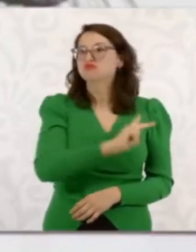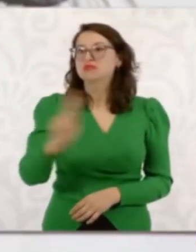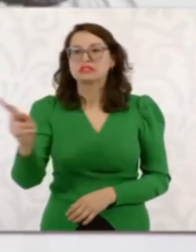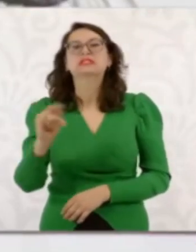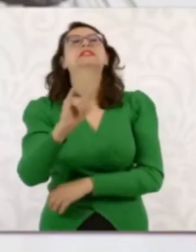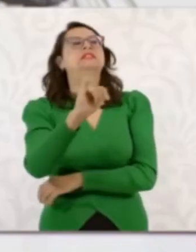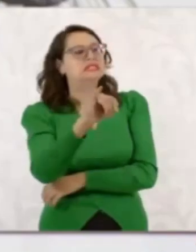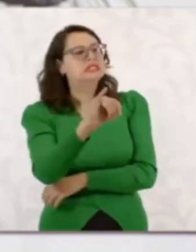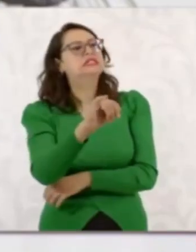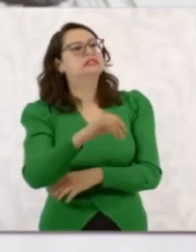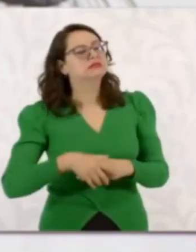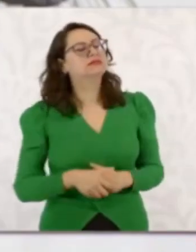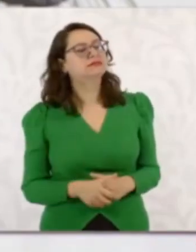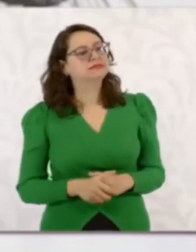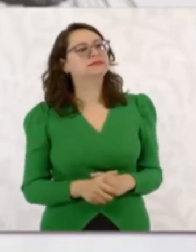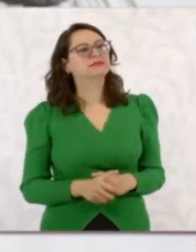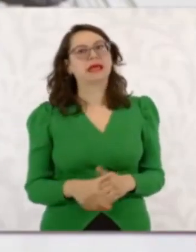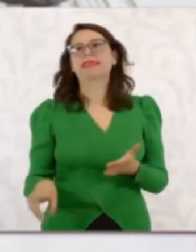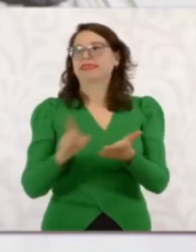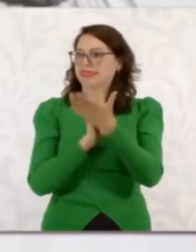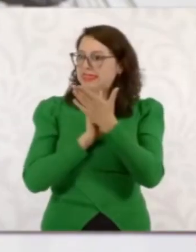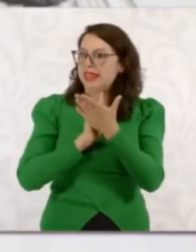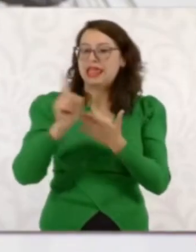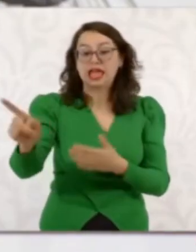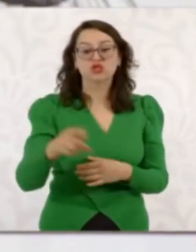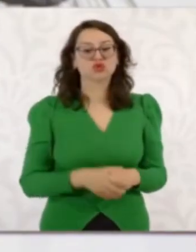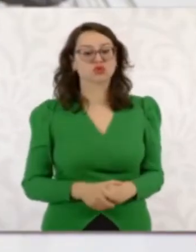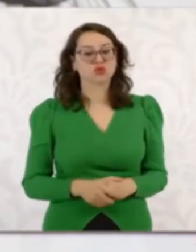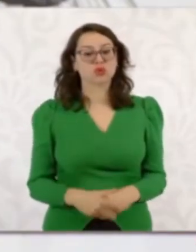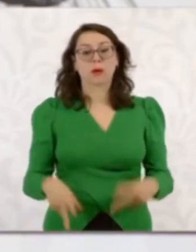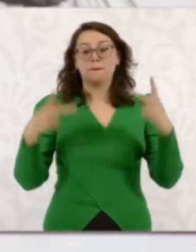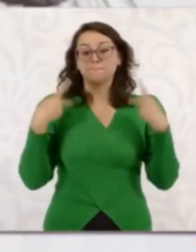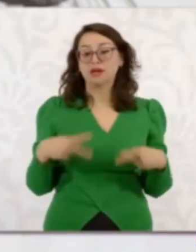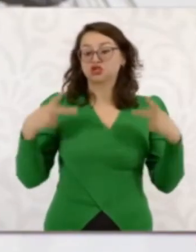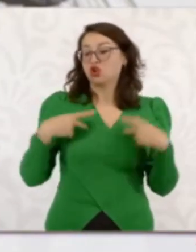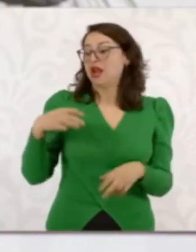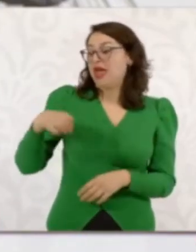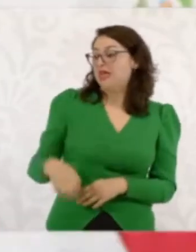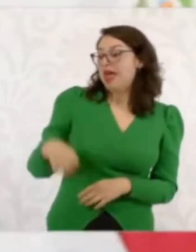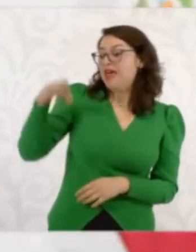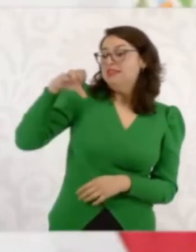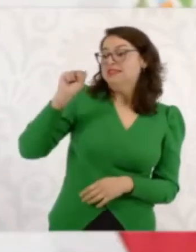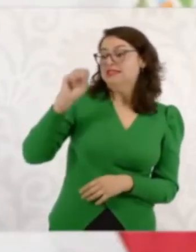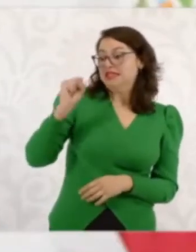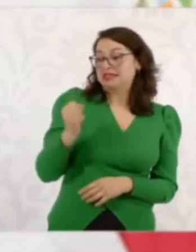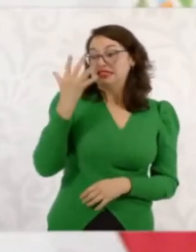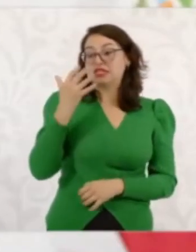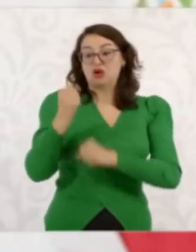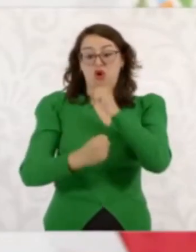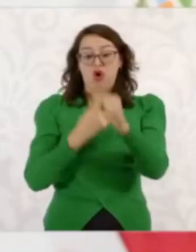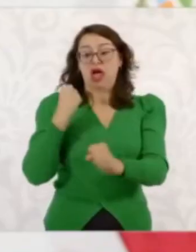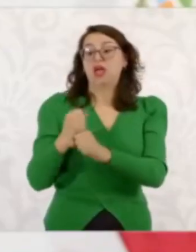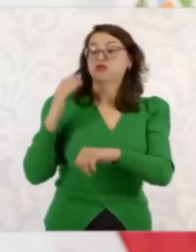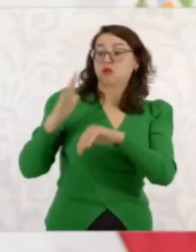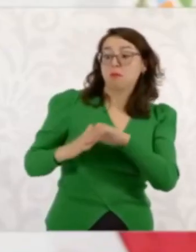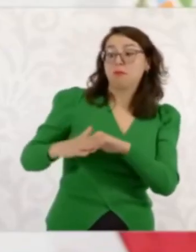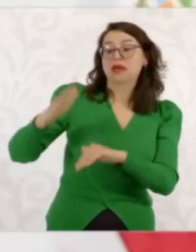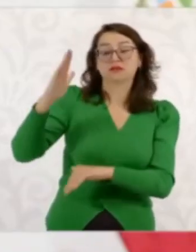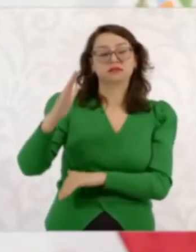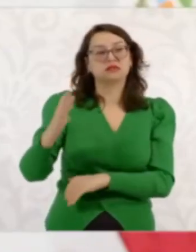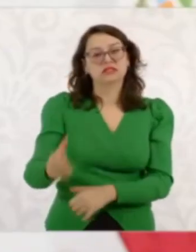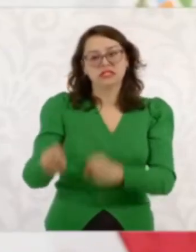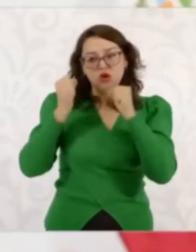personas mayores. En México, cualquier persona que cumpla 65 años tiene derecho a una pensión